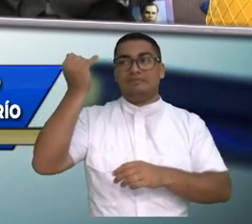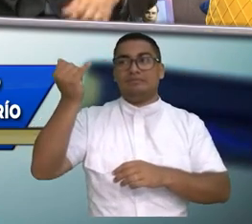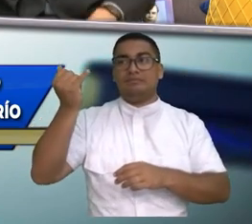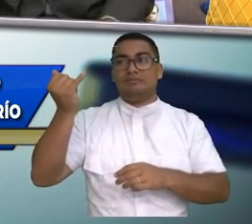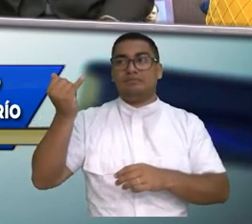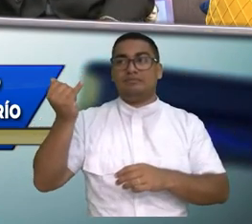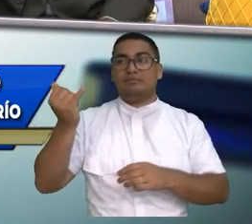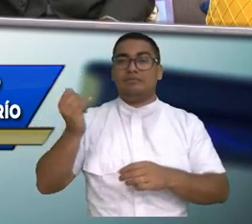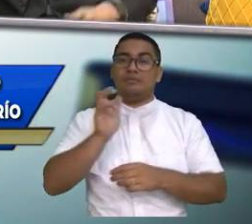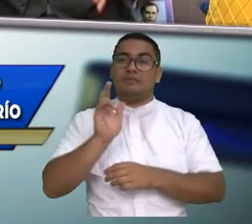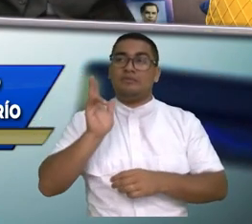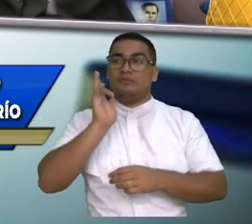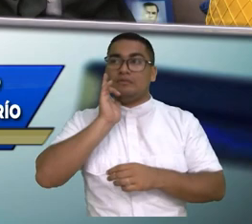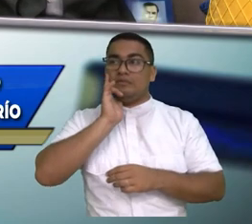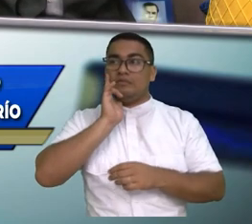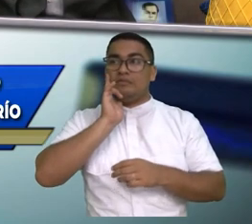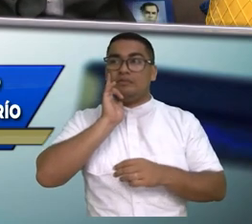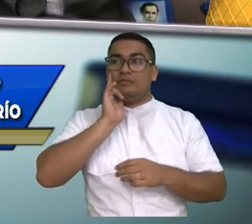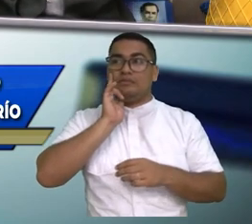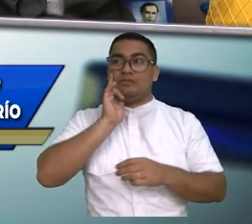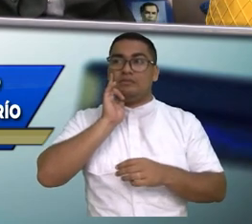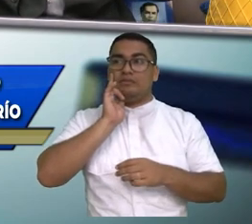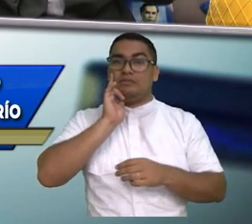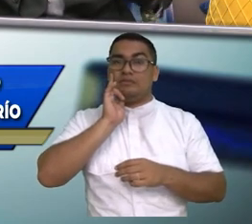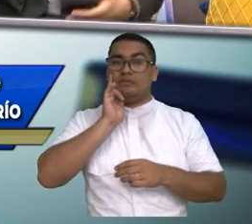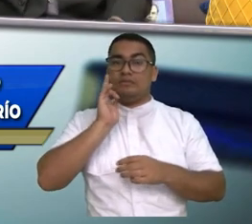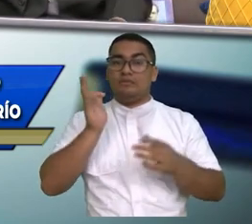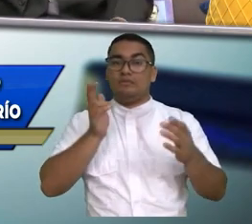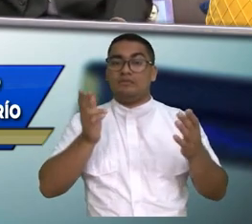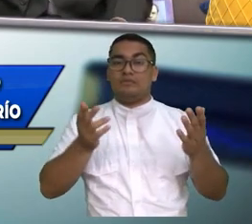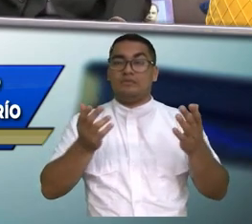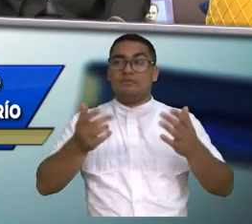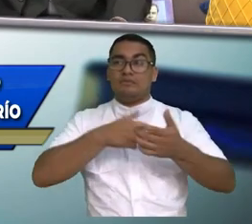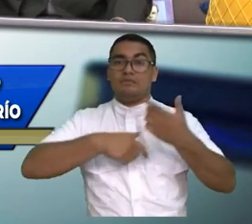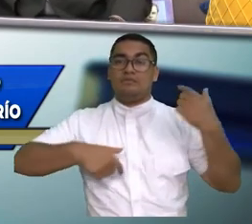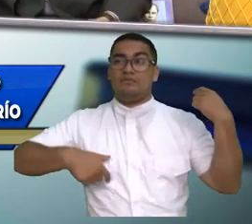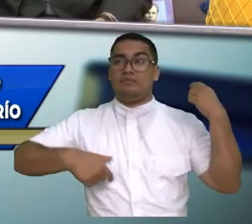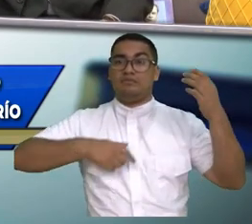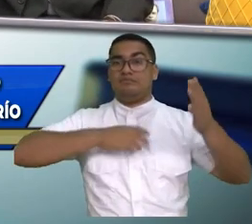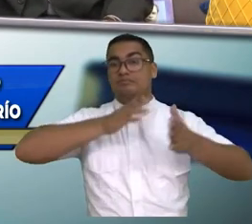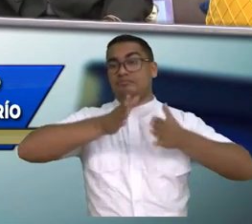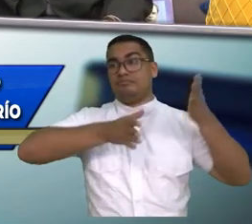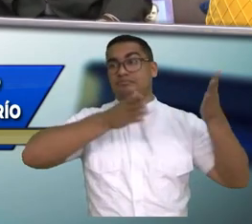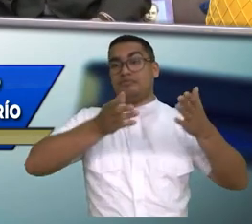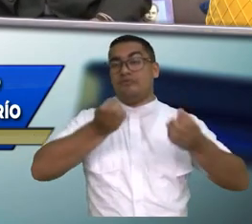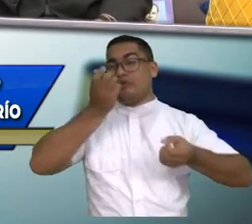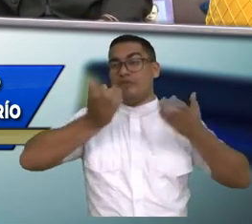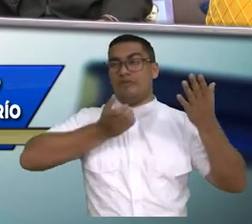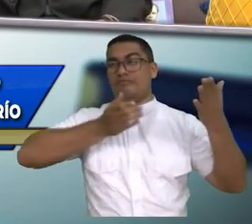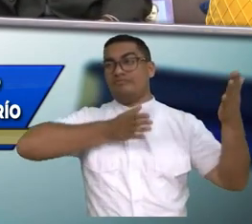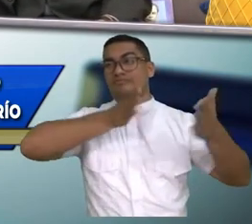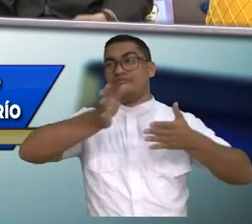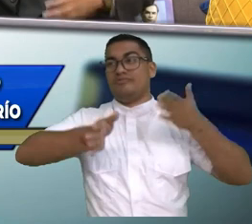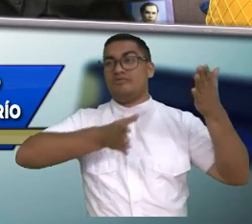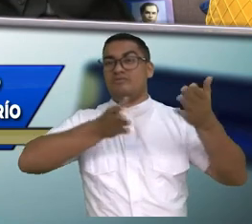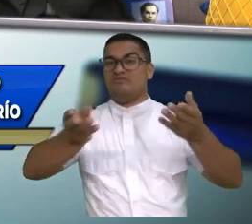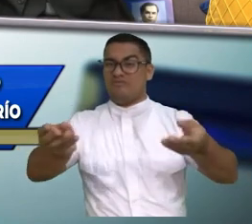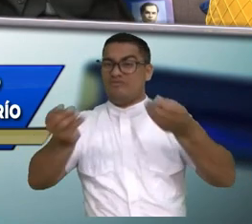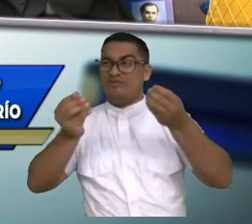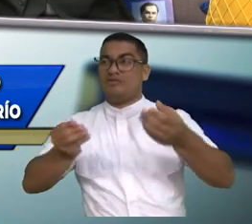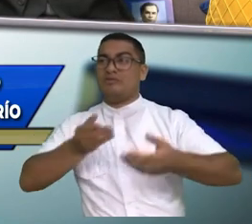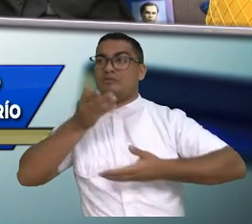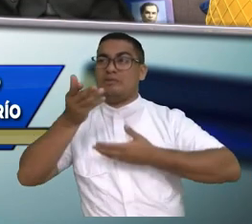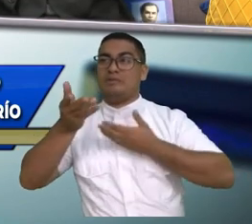a descender del tren que venía lleno de flores, el vagón presidencial, y encuentra a una veintena de poetas